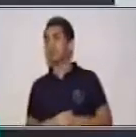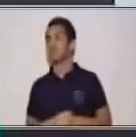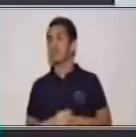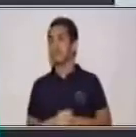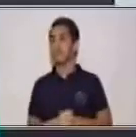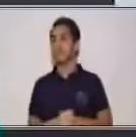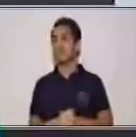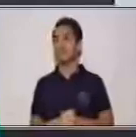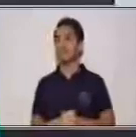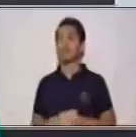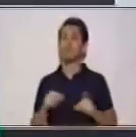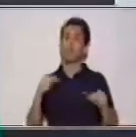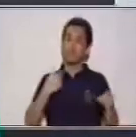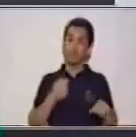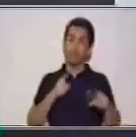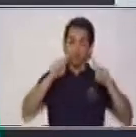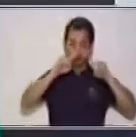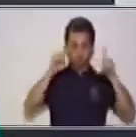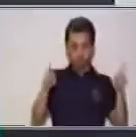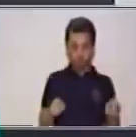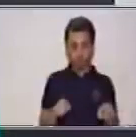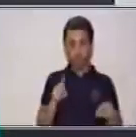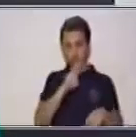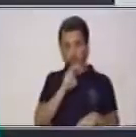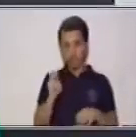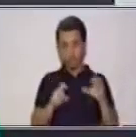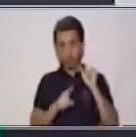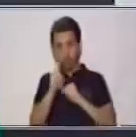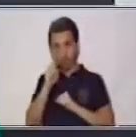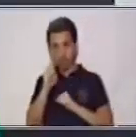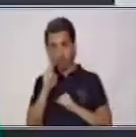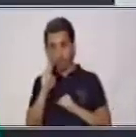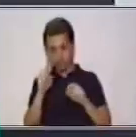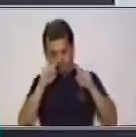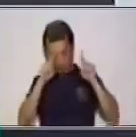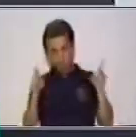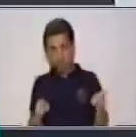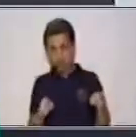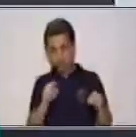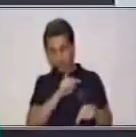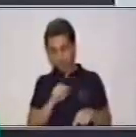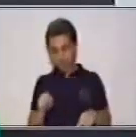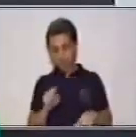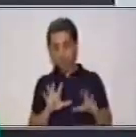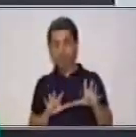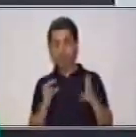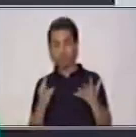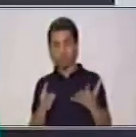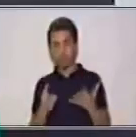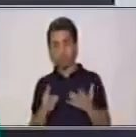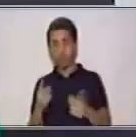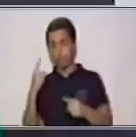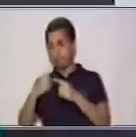Entonces, escribimos nuestro resultado, que es 211 dividido 18 por un quinto. Y vamos